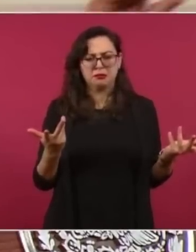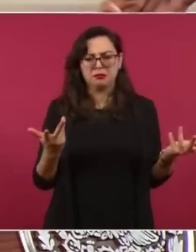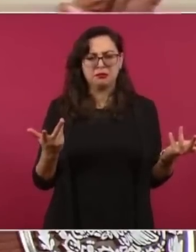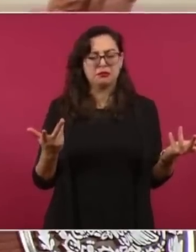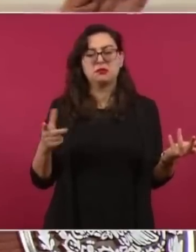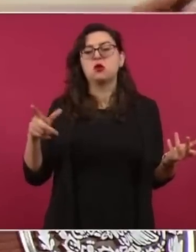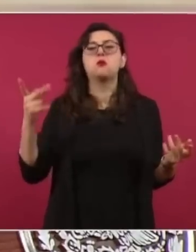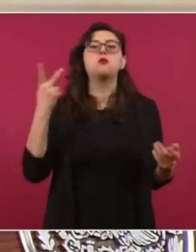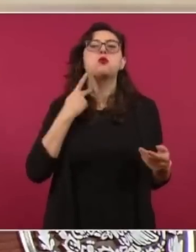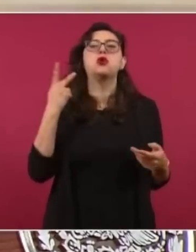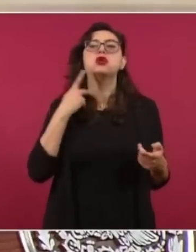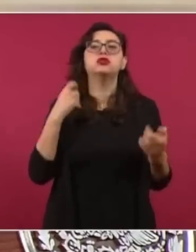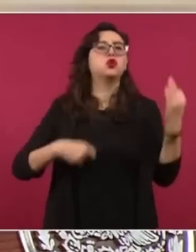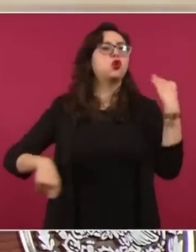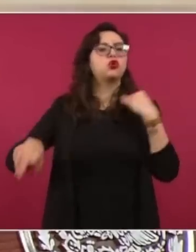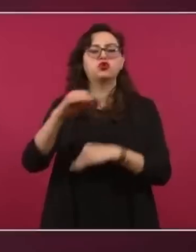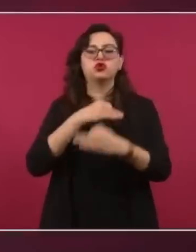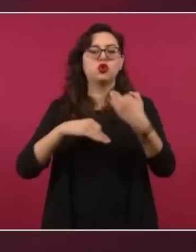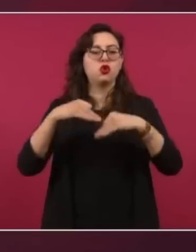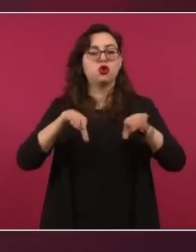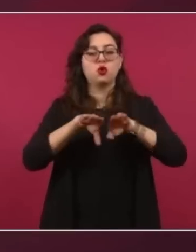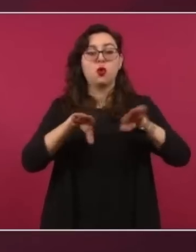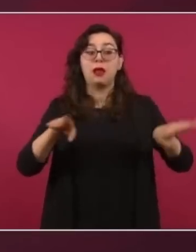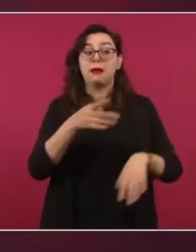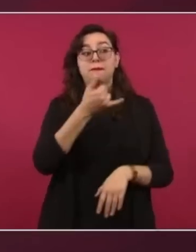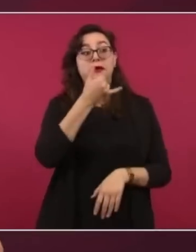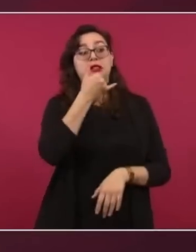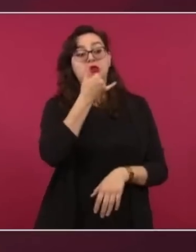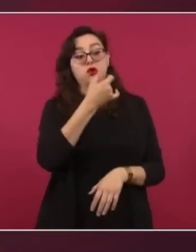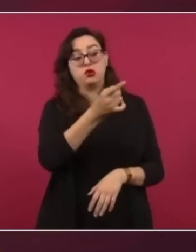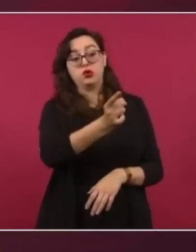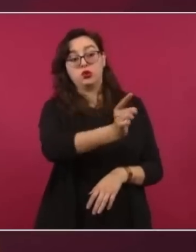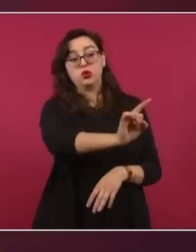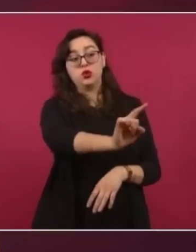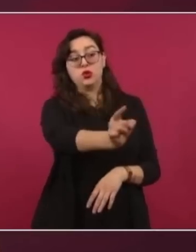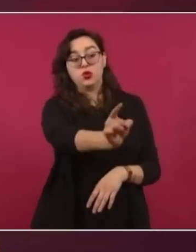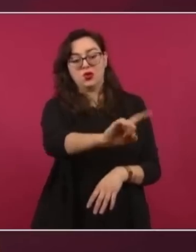todos son iguales. No, no somos iguales,